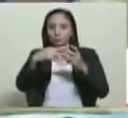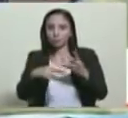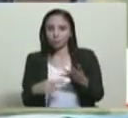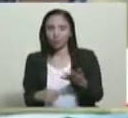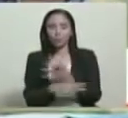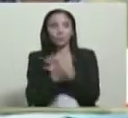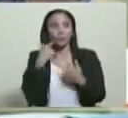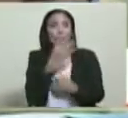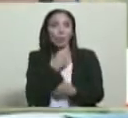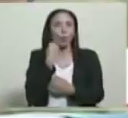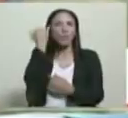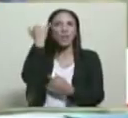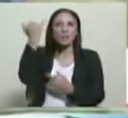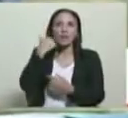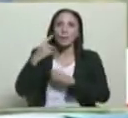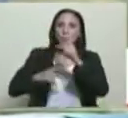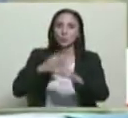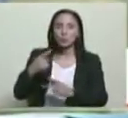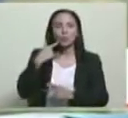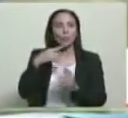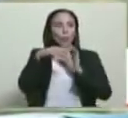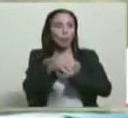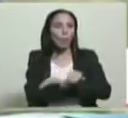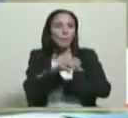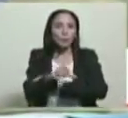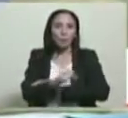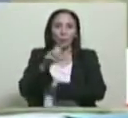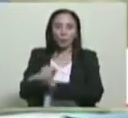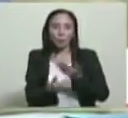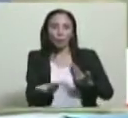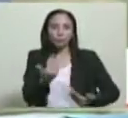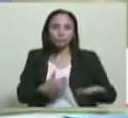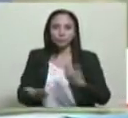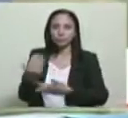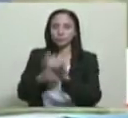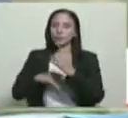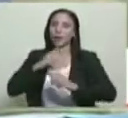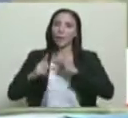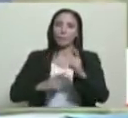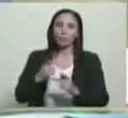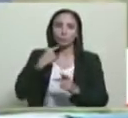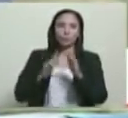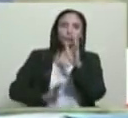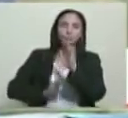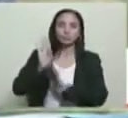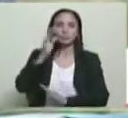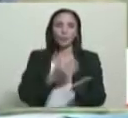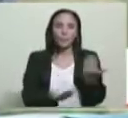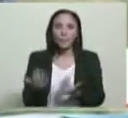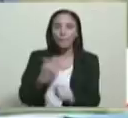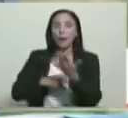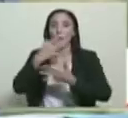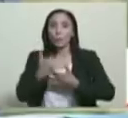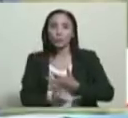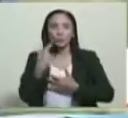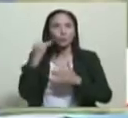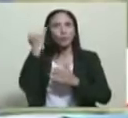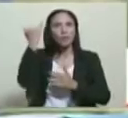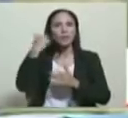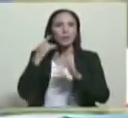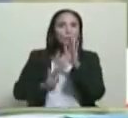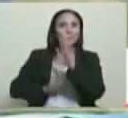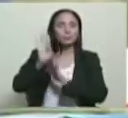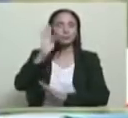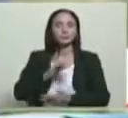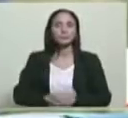jóvenes emprendedores puedan acceder a esta materia prima, estos insumos, todos los que necesitan para la producción y todos los proyectos que ellos van desarrollando. Pero